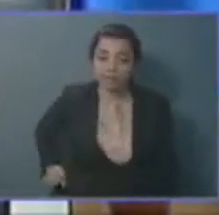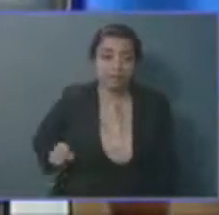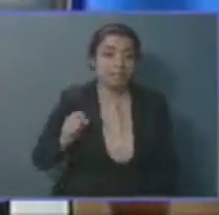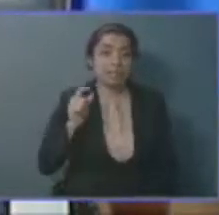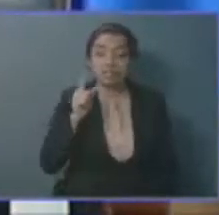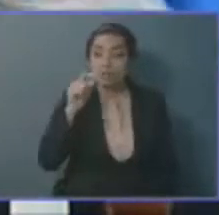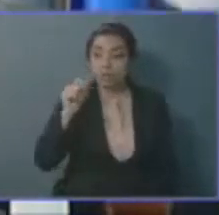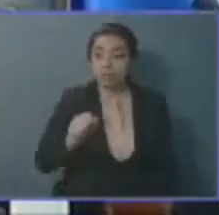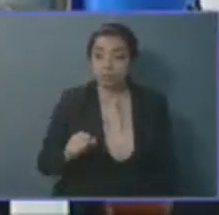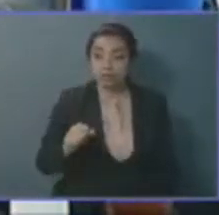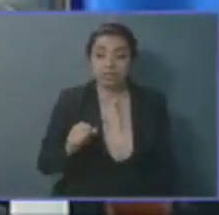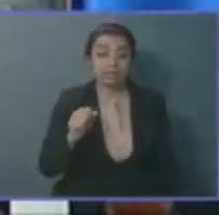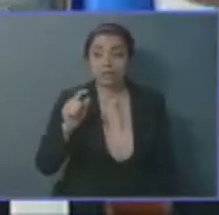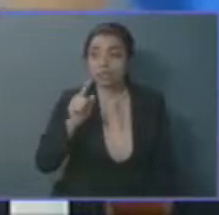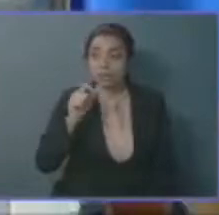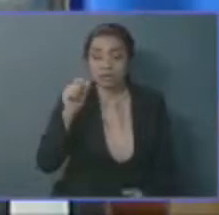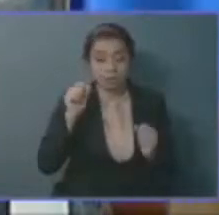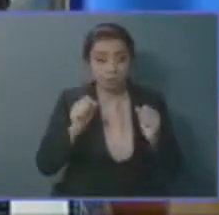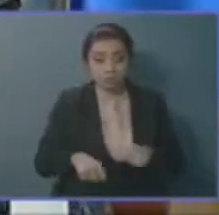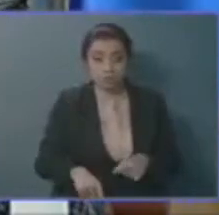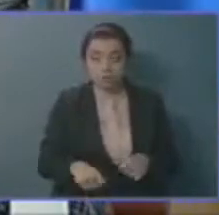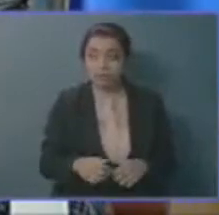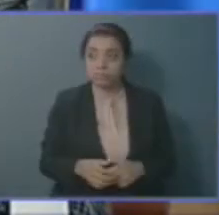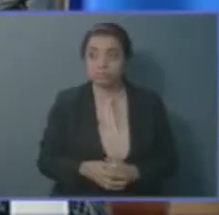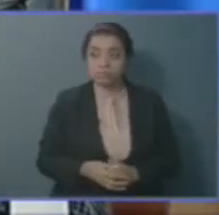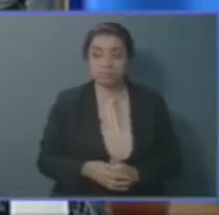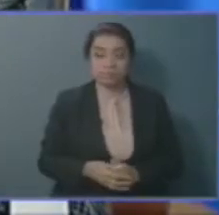tanto localmente como todavía en el exterior,